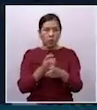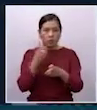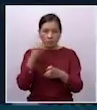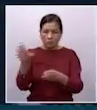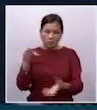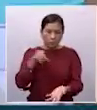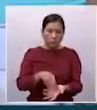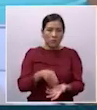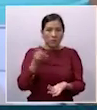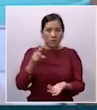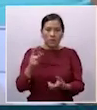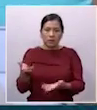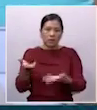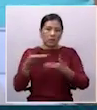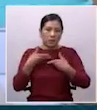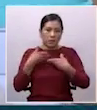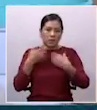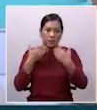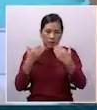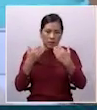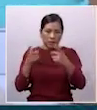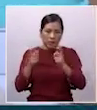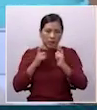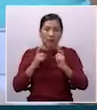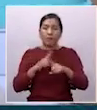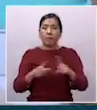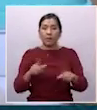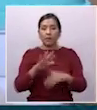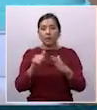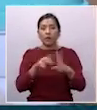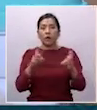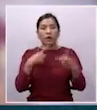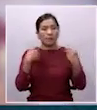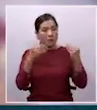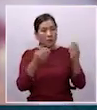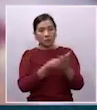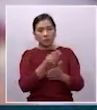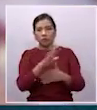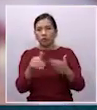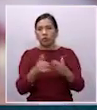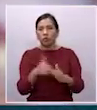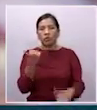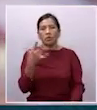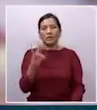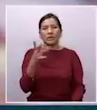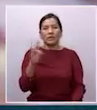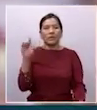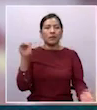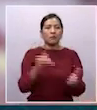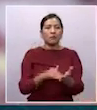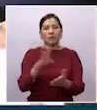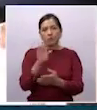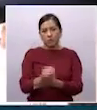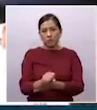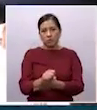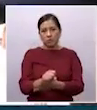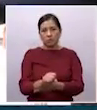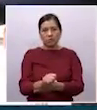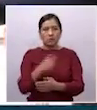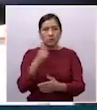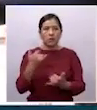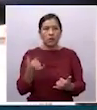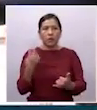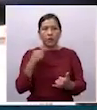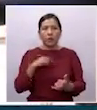Nacional fue donado, pero que sin embargo este se encuentra en el mercado con un costo superior a los 17 mil bolivianos. Y teníamos la necesidad